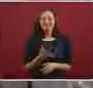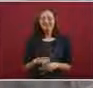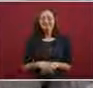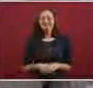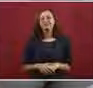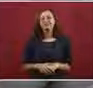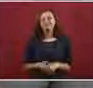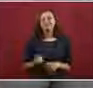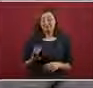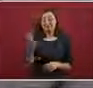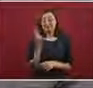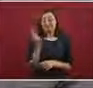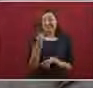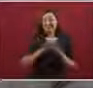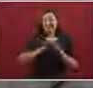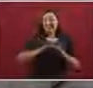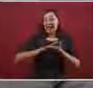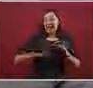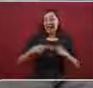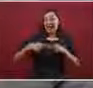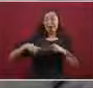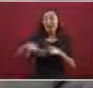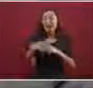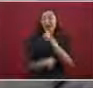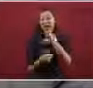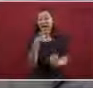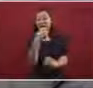se termine el fin de año